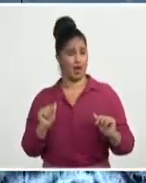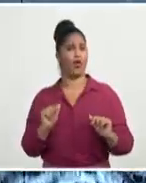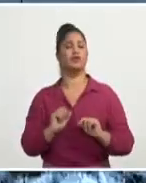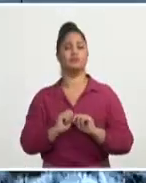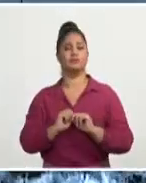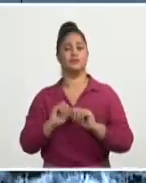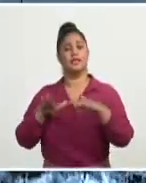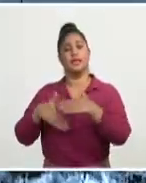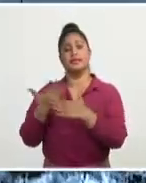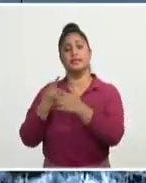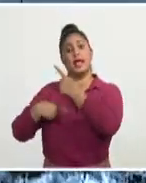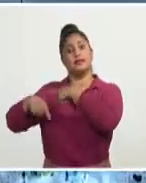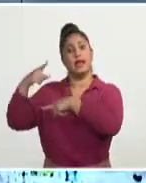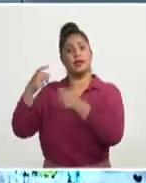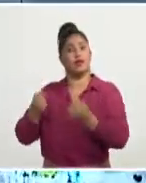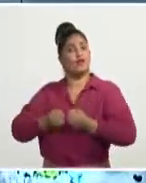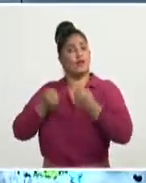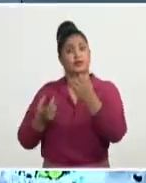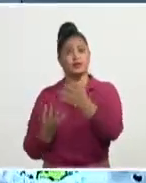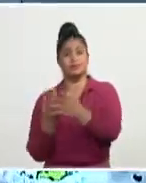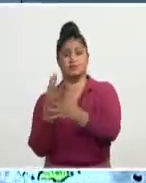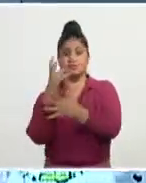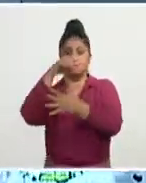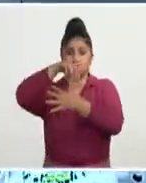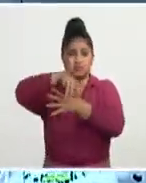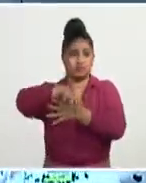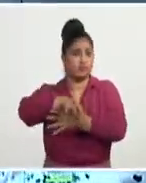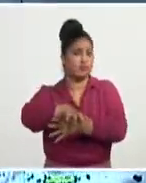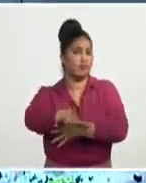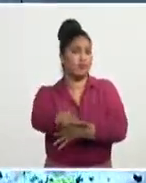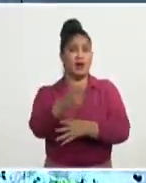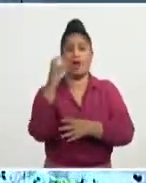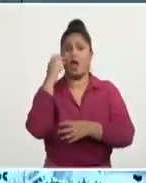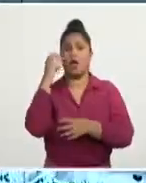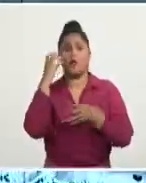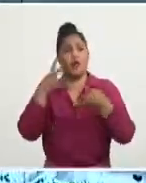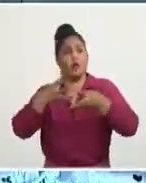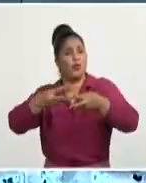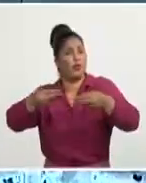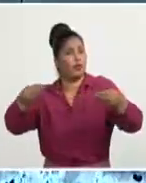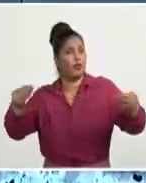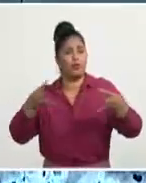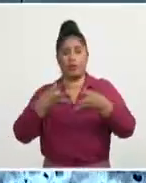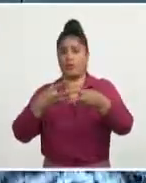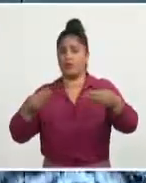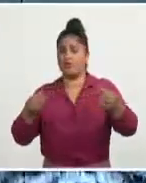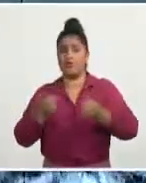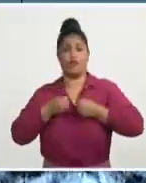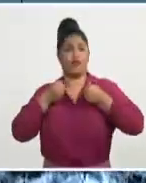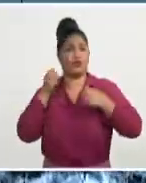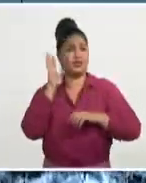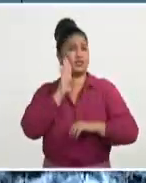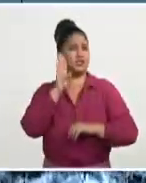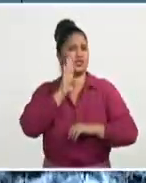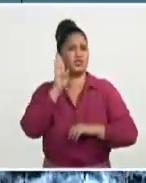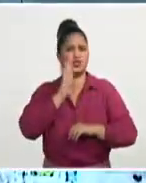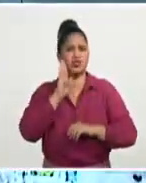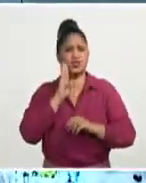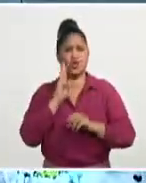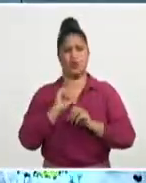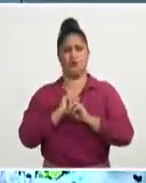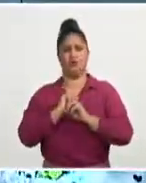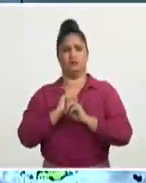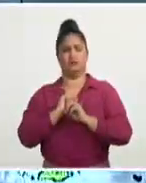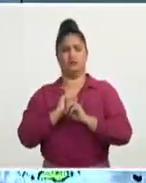que evidentemente ha emitido cenizas volcánicas y otros gases nocivos como el dióxido de azufre. Ahora bien, sobre